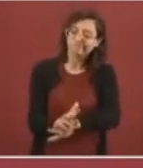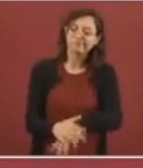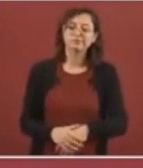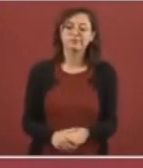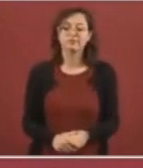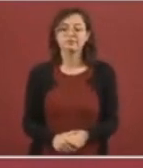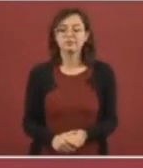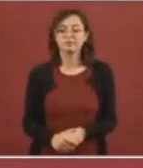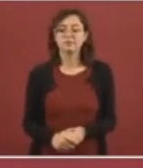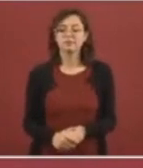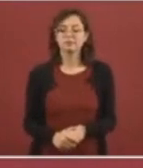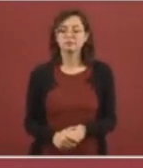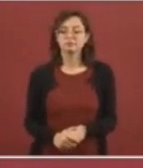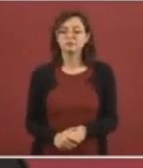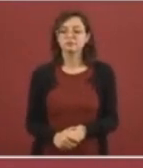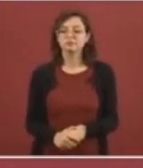Es